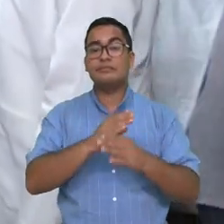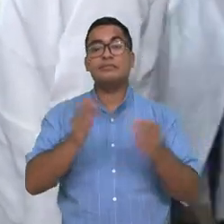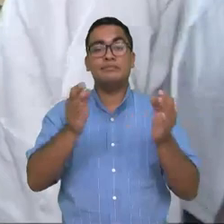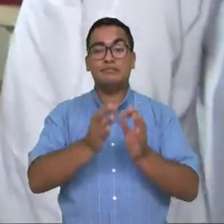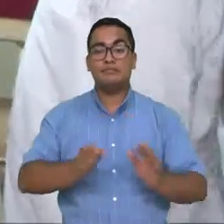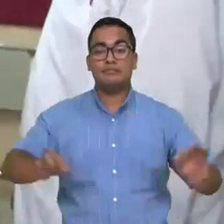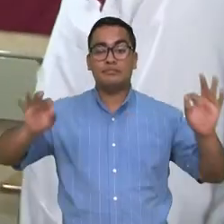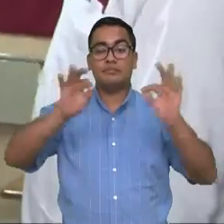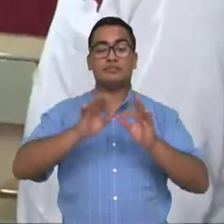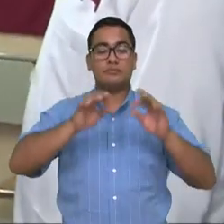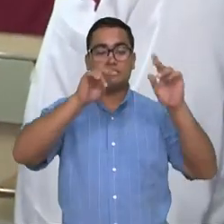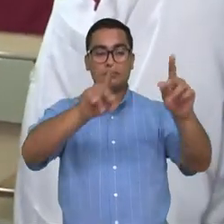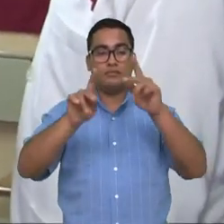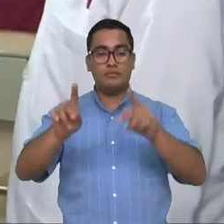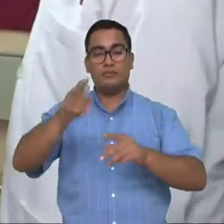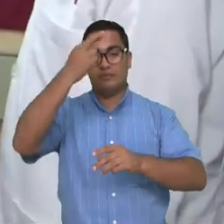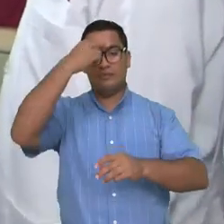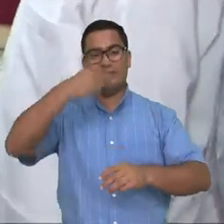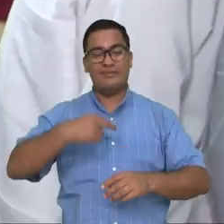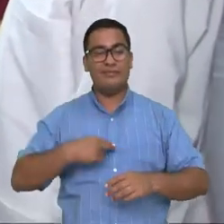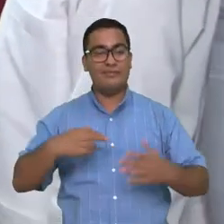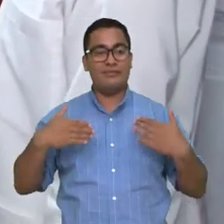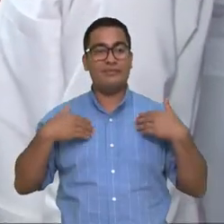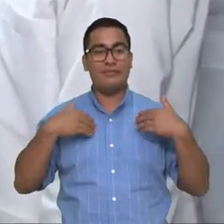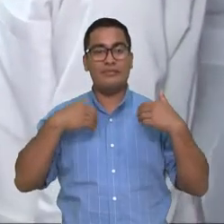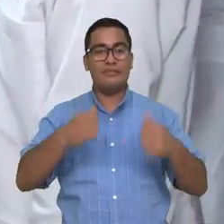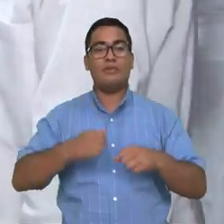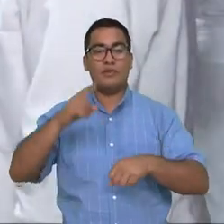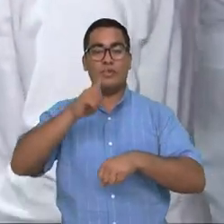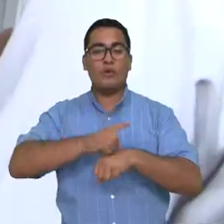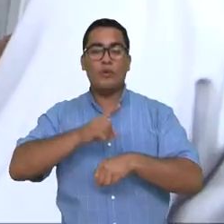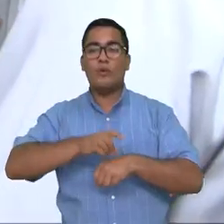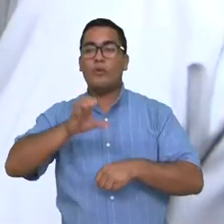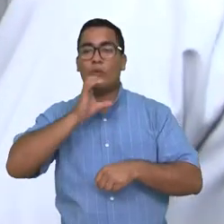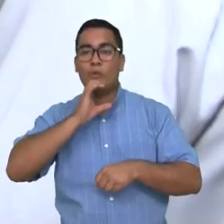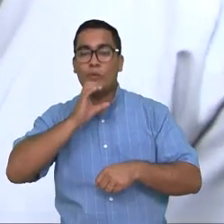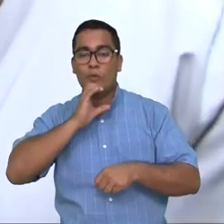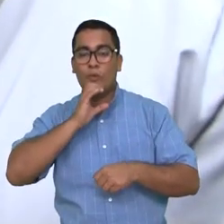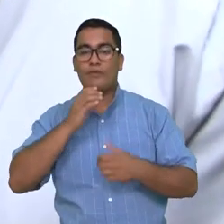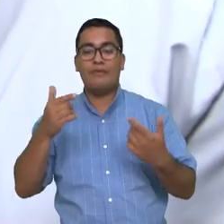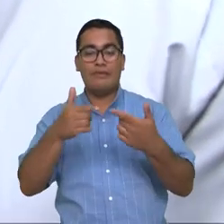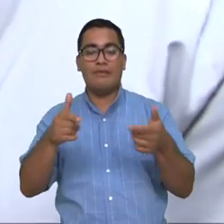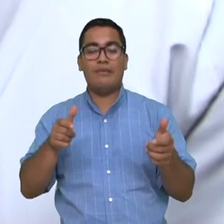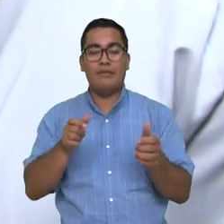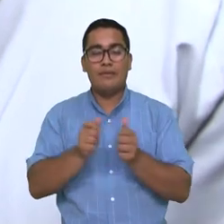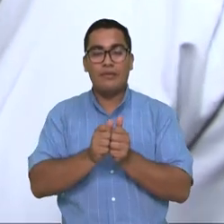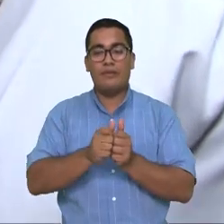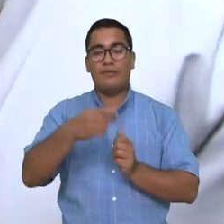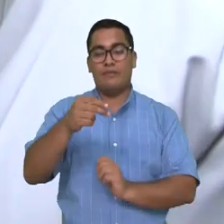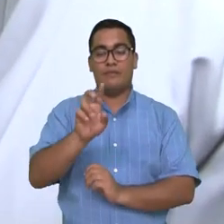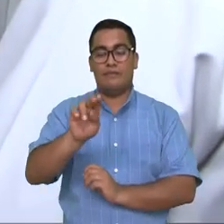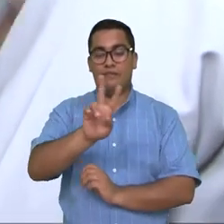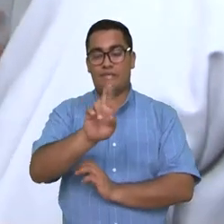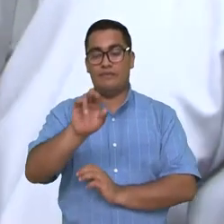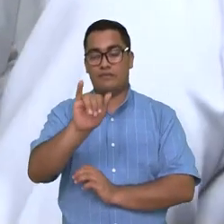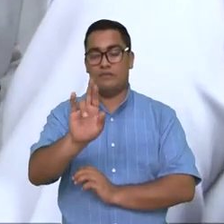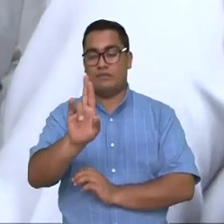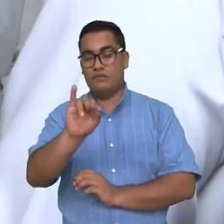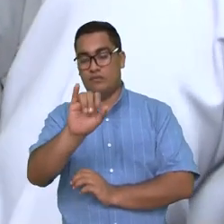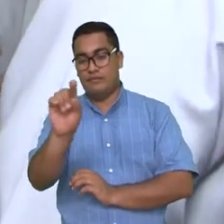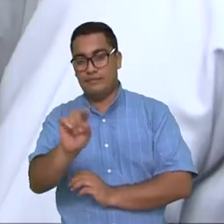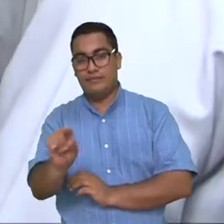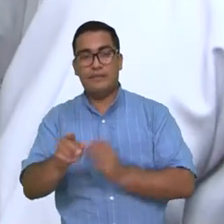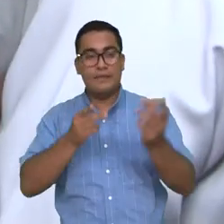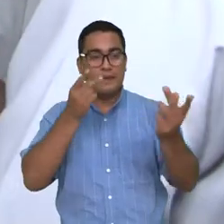que autoridades de salud nacional, con el acompañamiento de médicos cubanos que integran la brigada Henry Riff, realizan visita